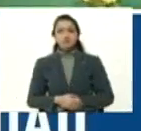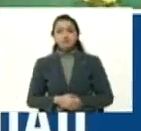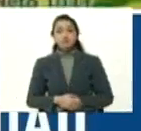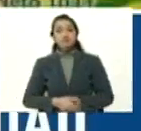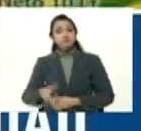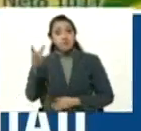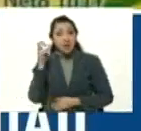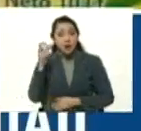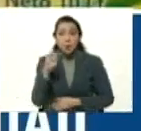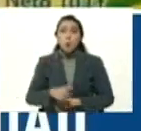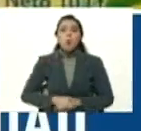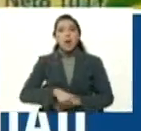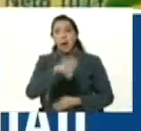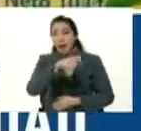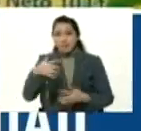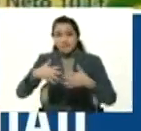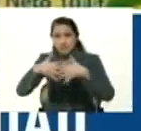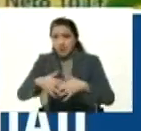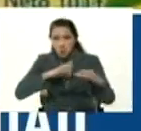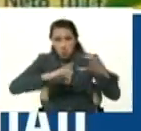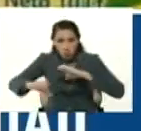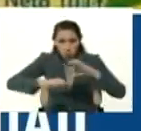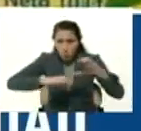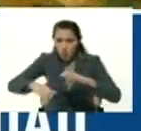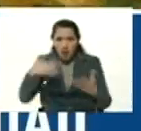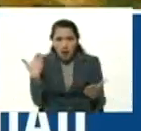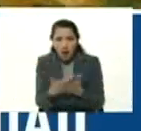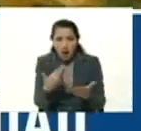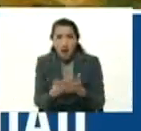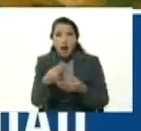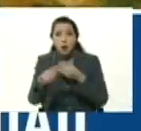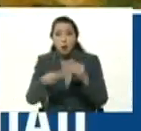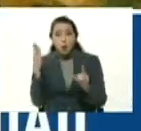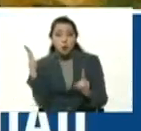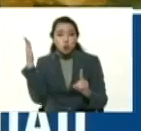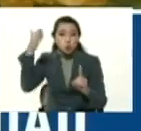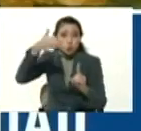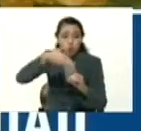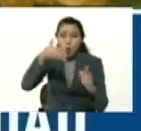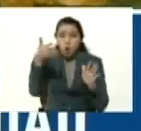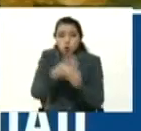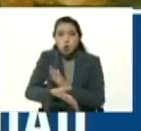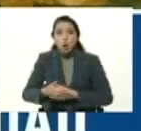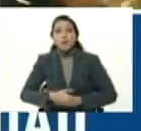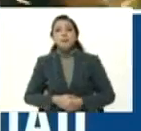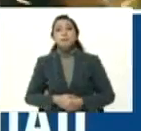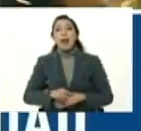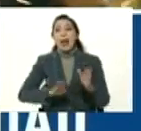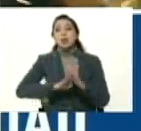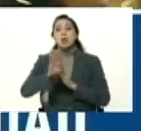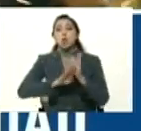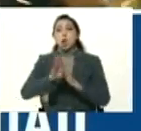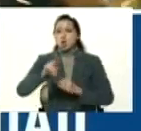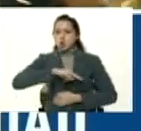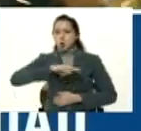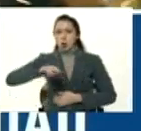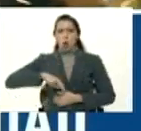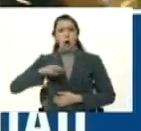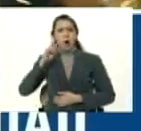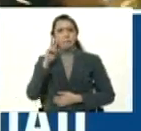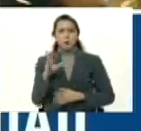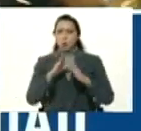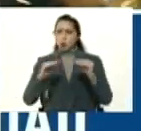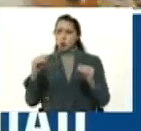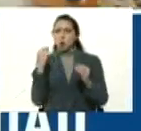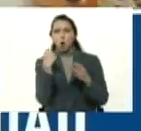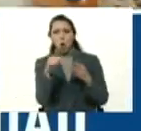a cada una de las empresas donde ellos plantean, y siguiendo una orientación a través de circuitos productivos. O sea, tratamos de identificar todos los